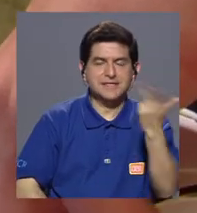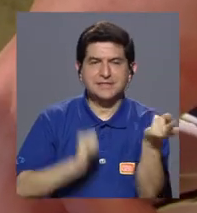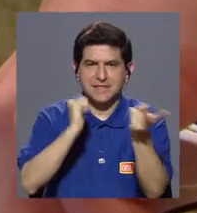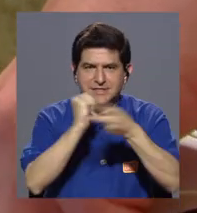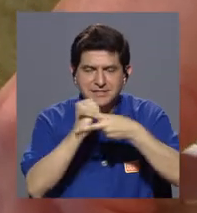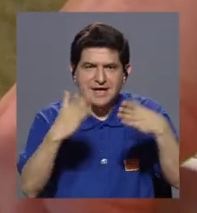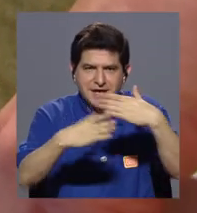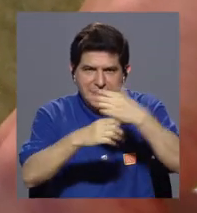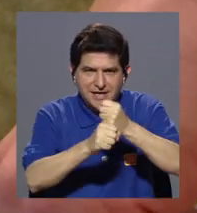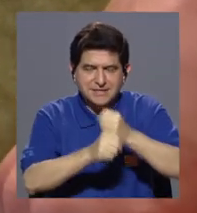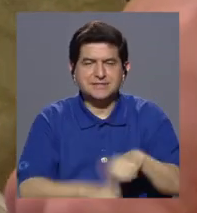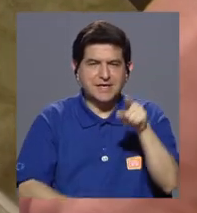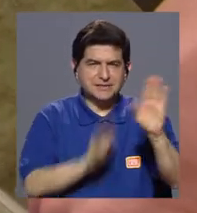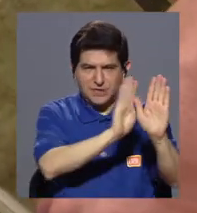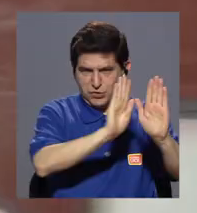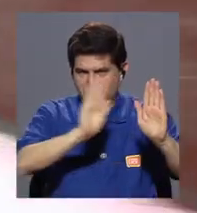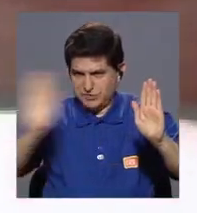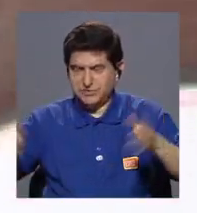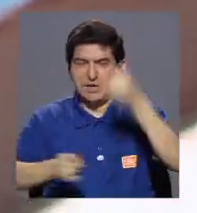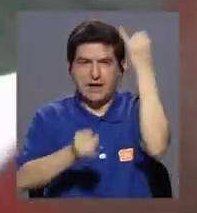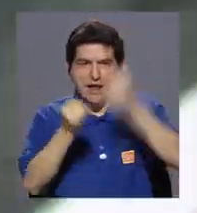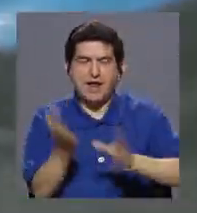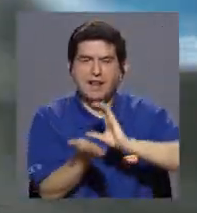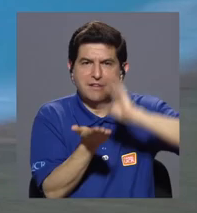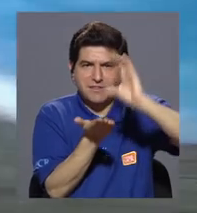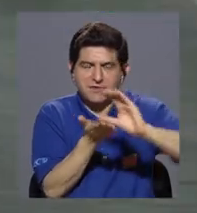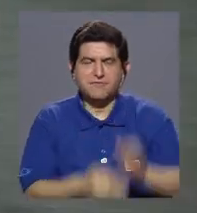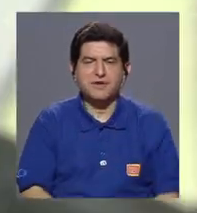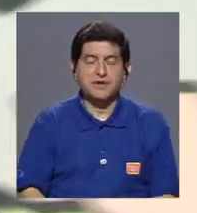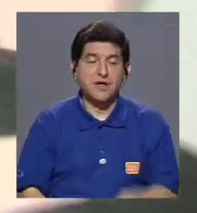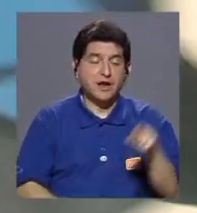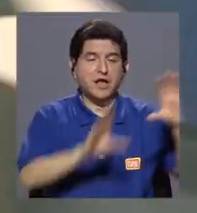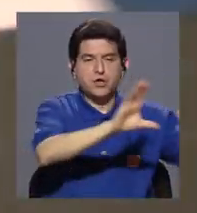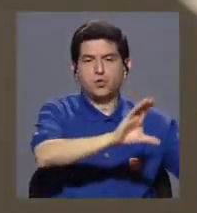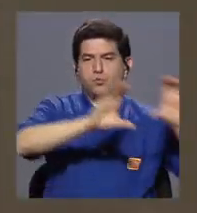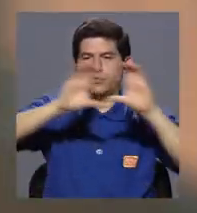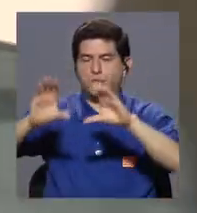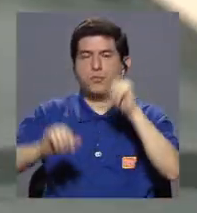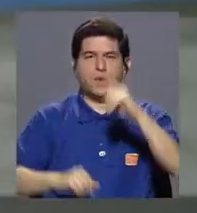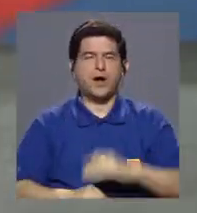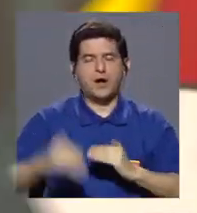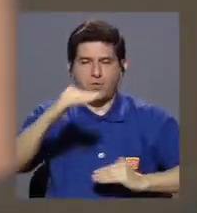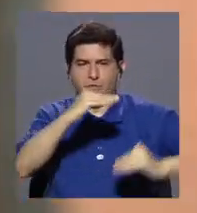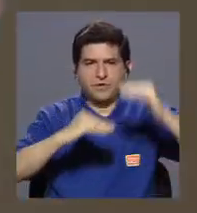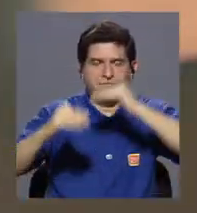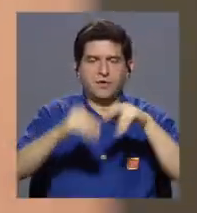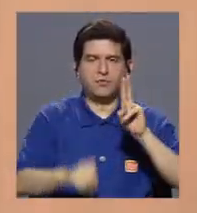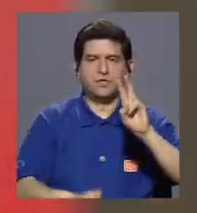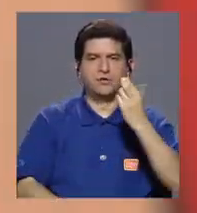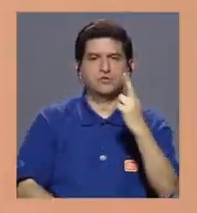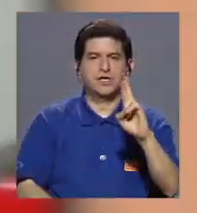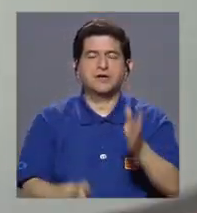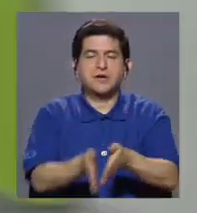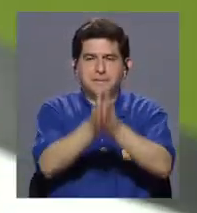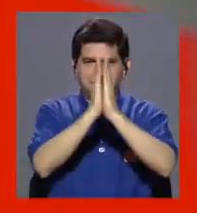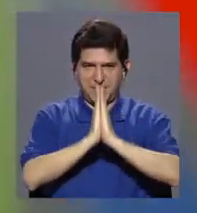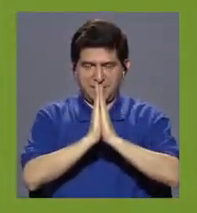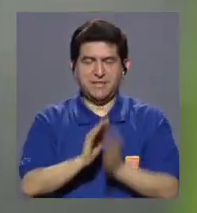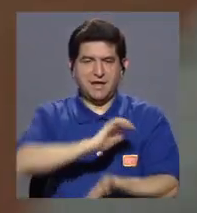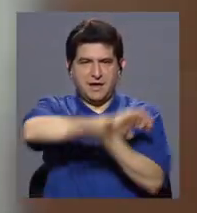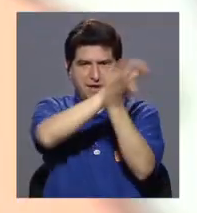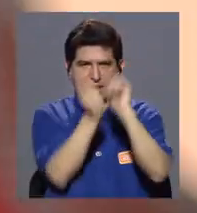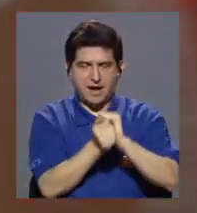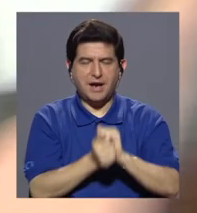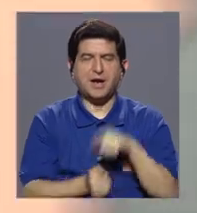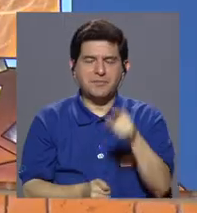tercera vez que se realiza el mural al finalizar el curso las piezas se trasladarán a una facultad de la usr que los solicite a